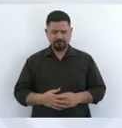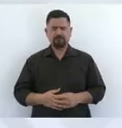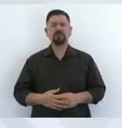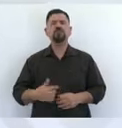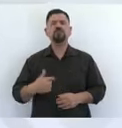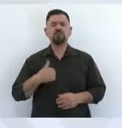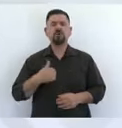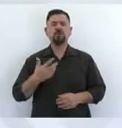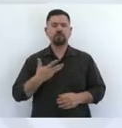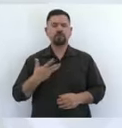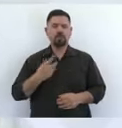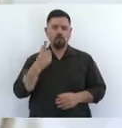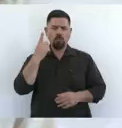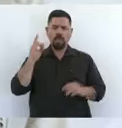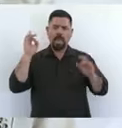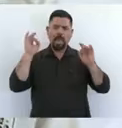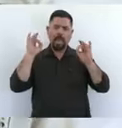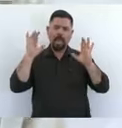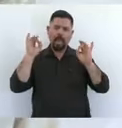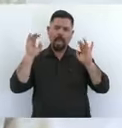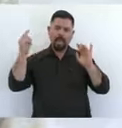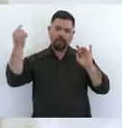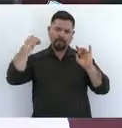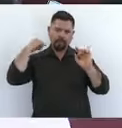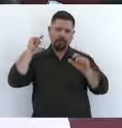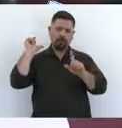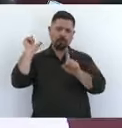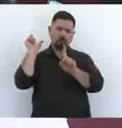tengo mi ángel de la guarda.